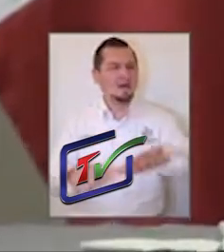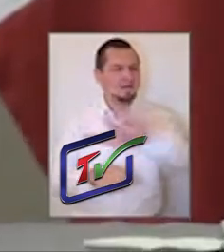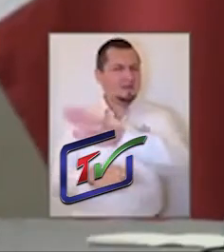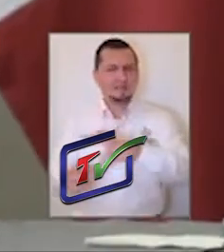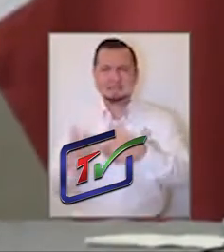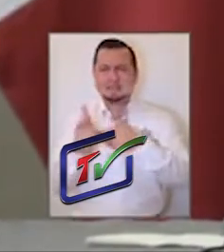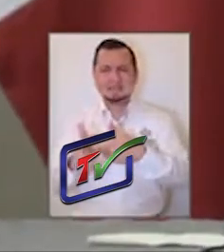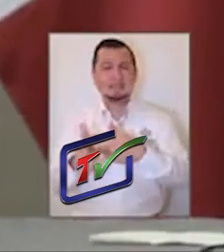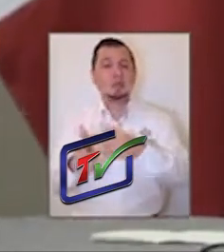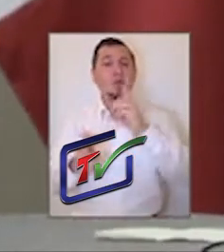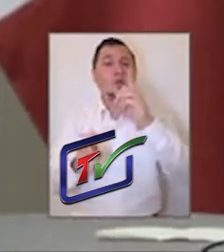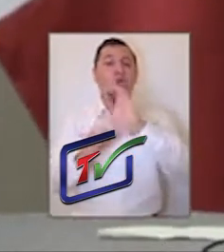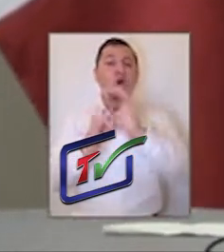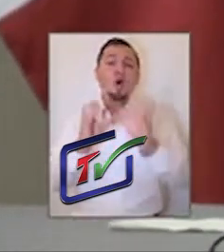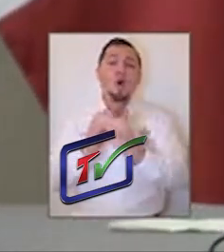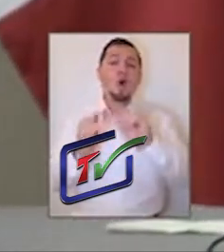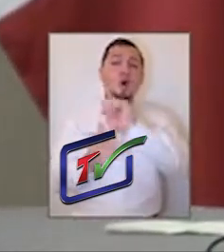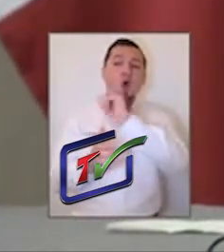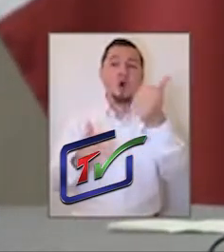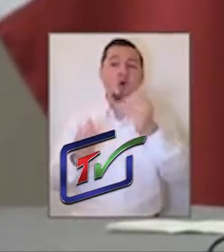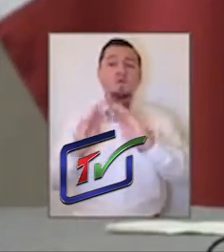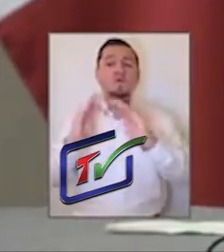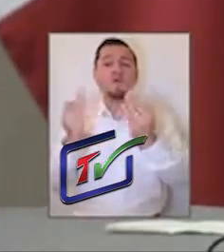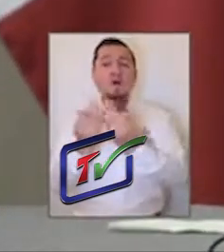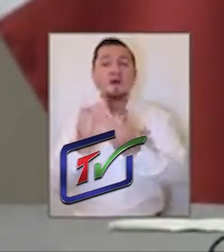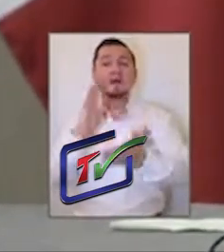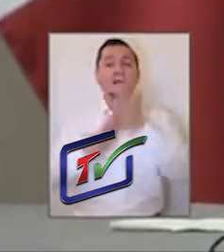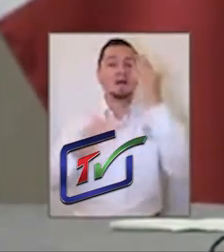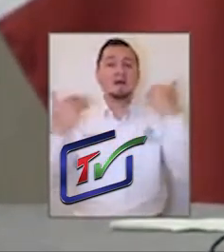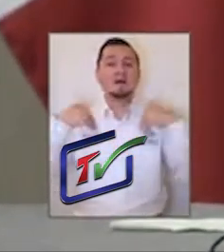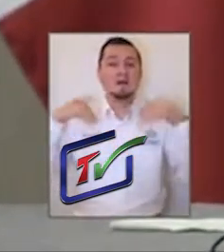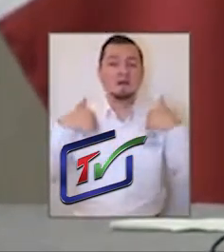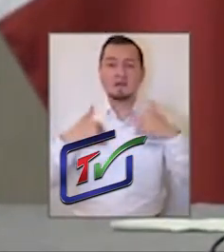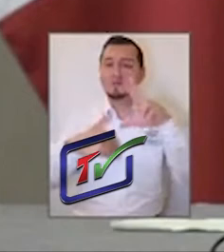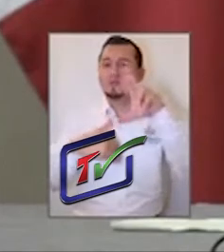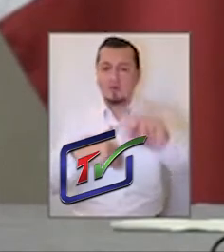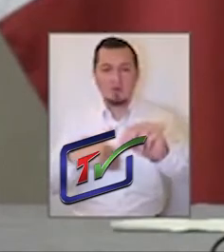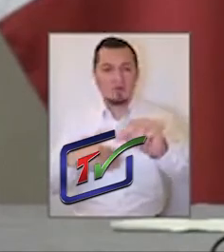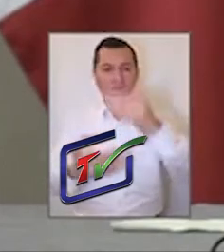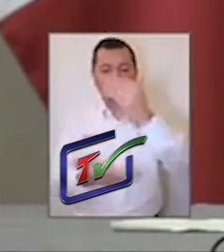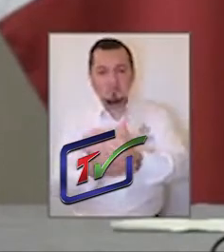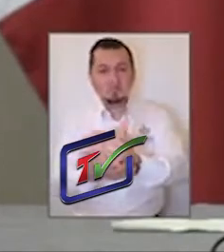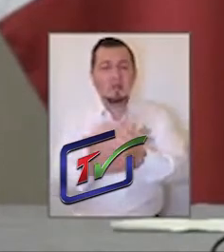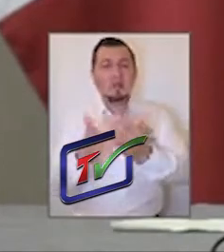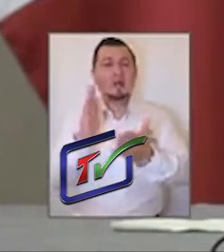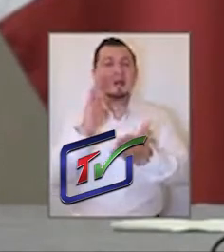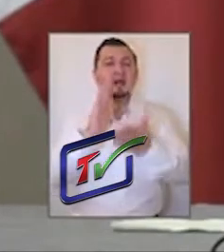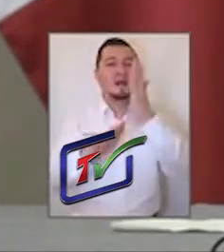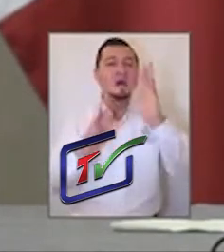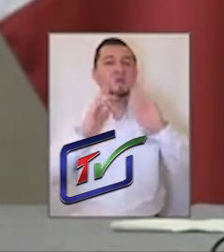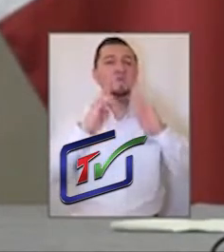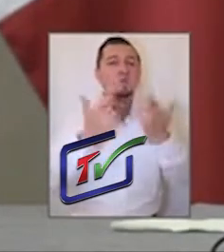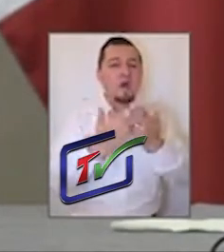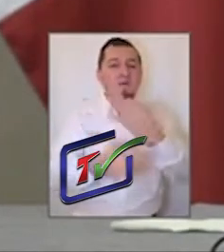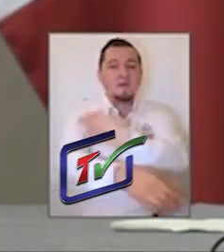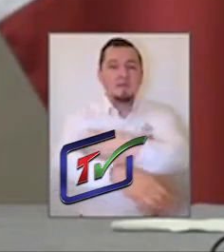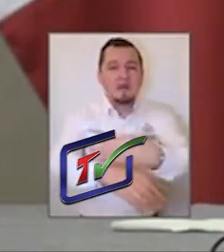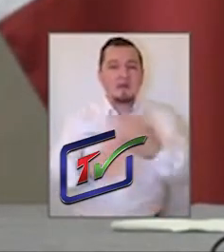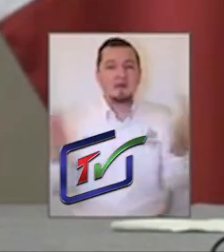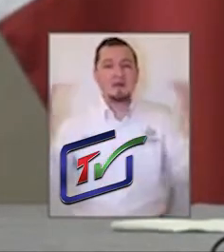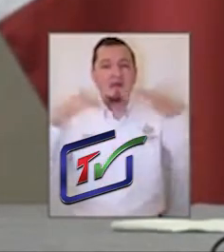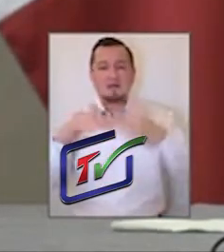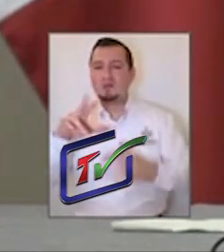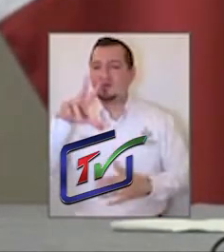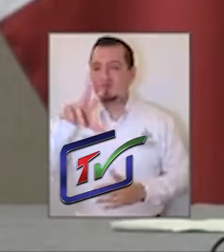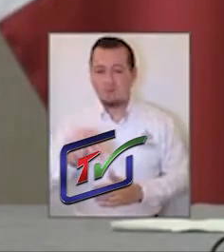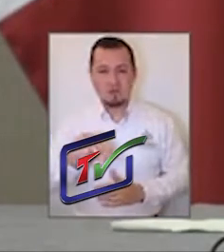No vamos a parar de trabajar. Lo que vamos a tener que hacer es dejar de pasearnos y dejar de reunirnos generando